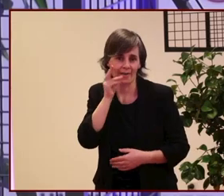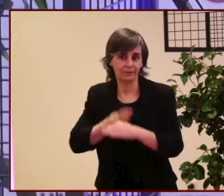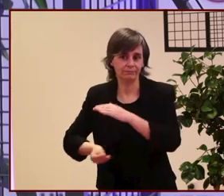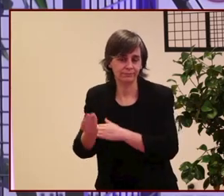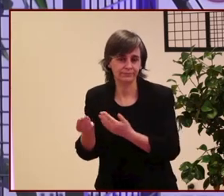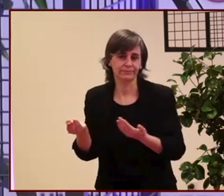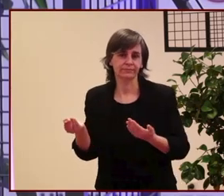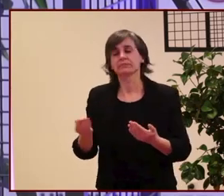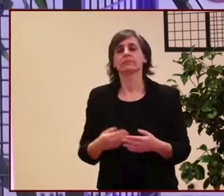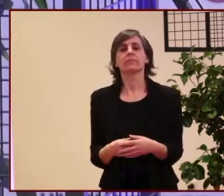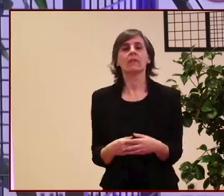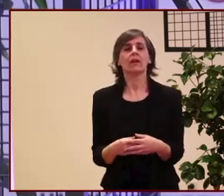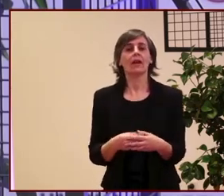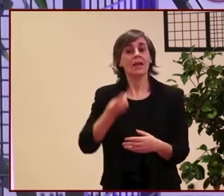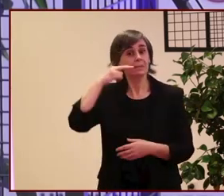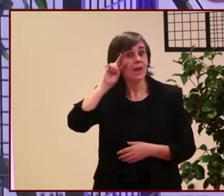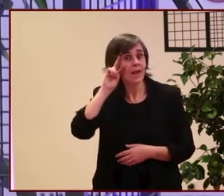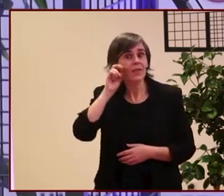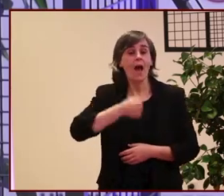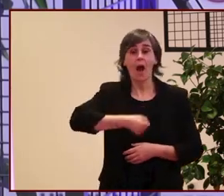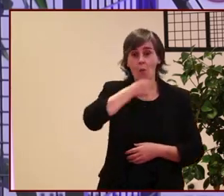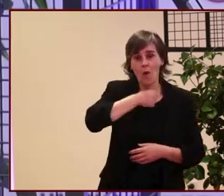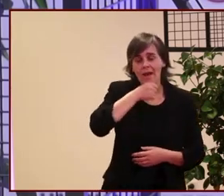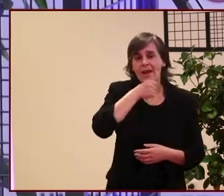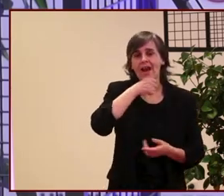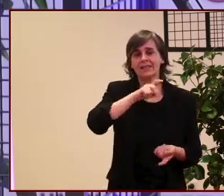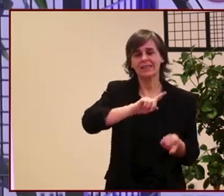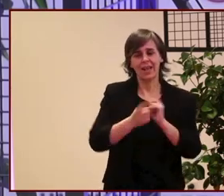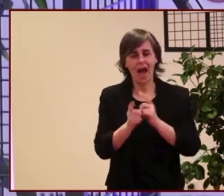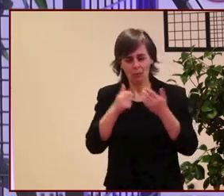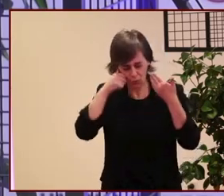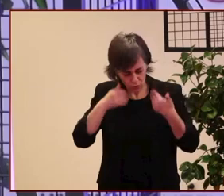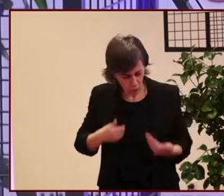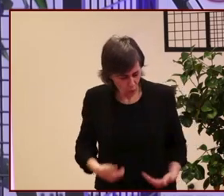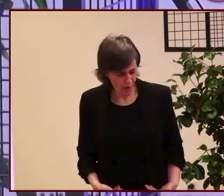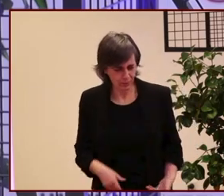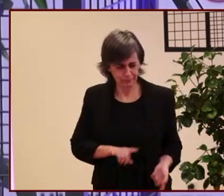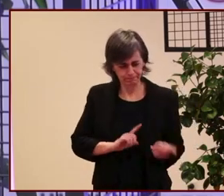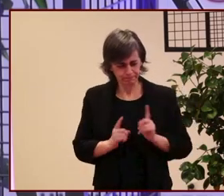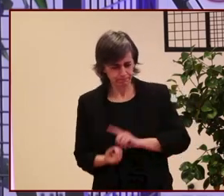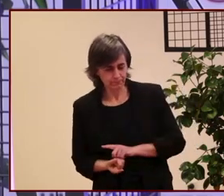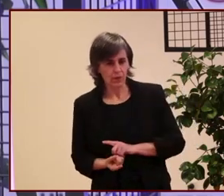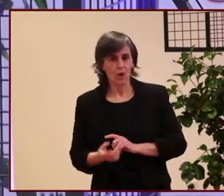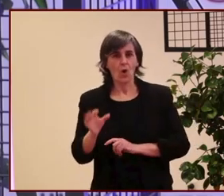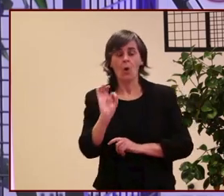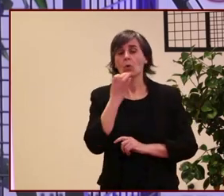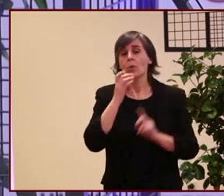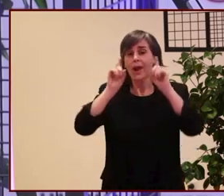lo que las vivencias de las abuelas los cambios que tenemos en nuestro cuerpo cómo vivimos los duelos